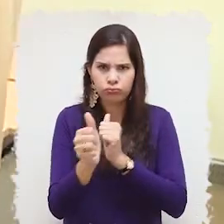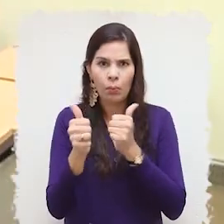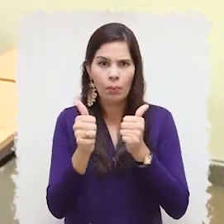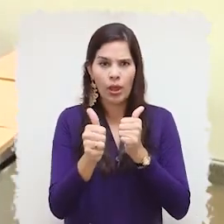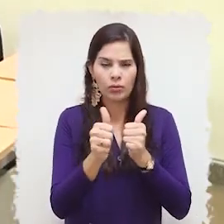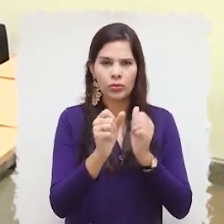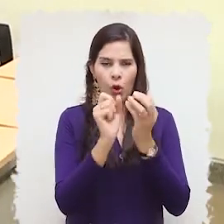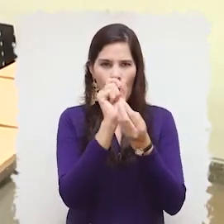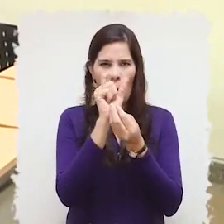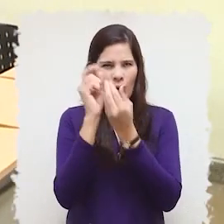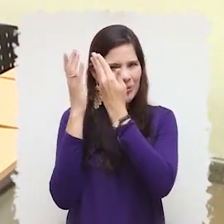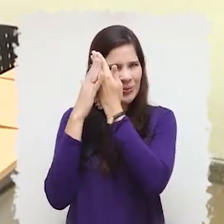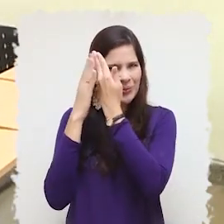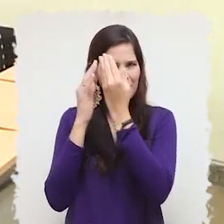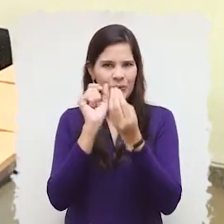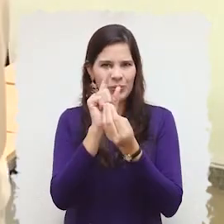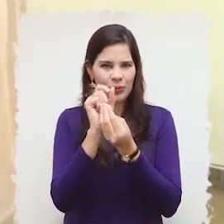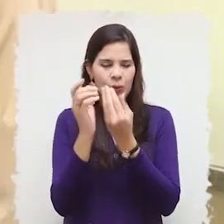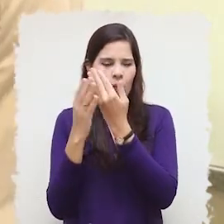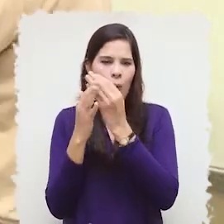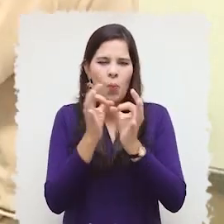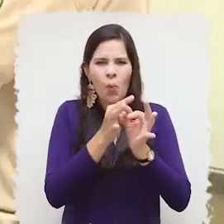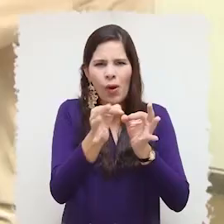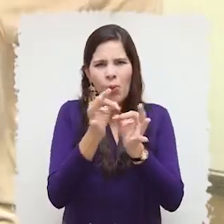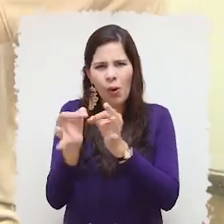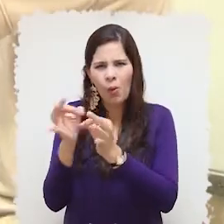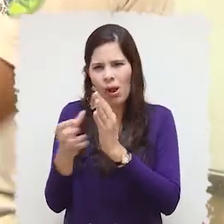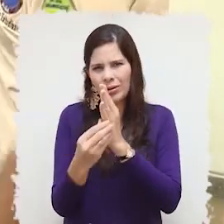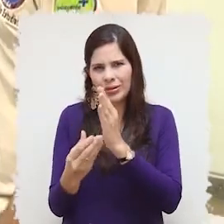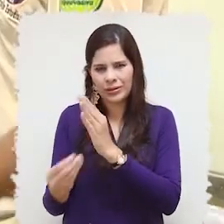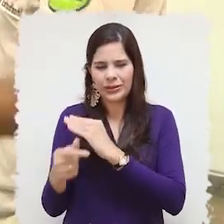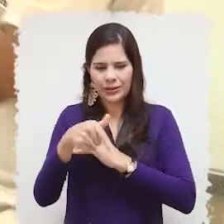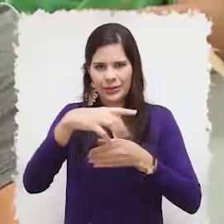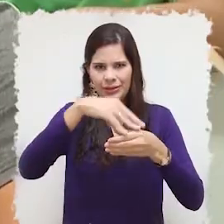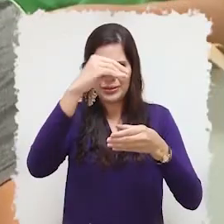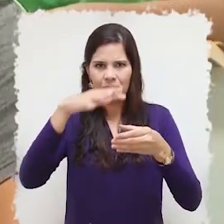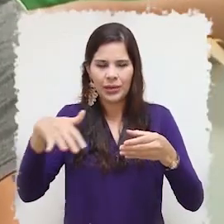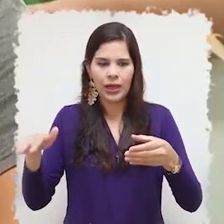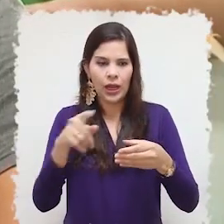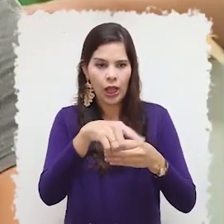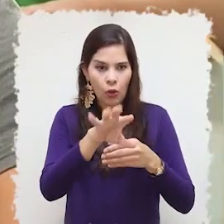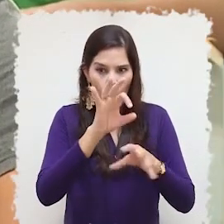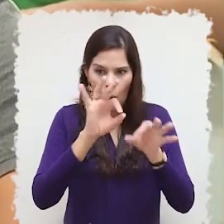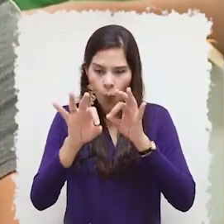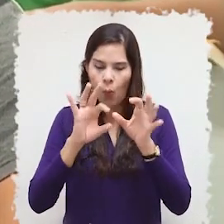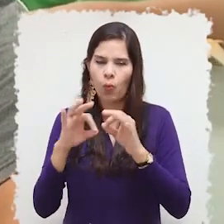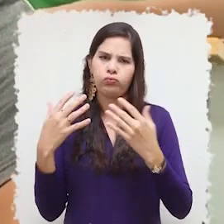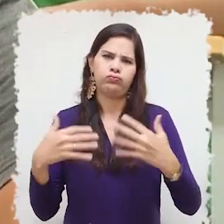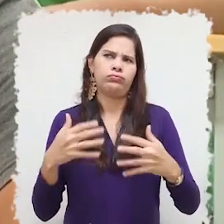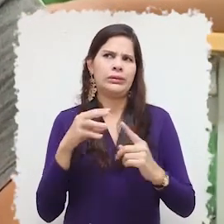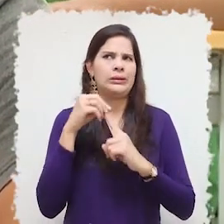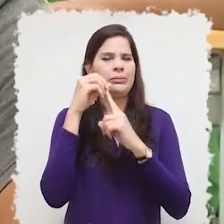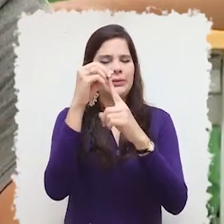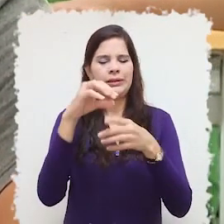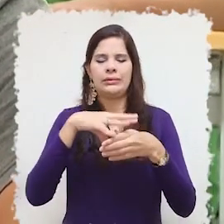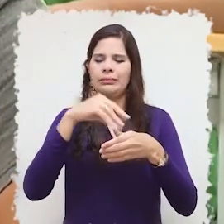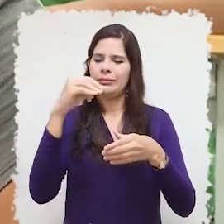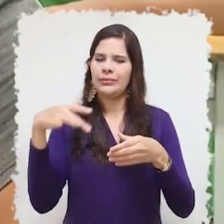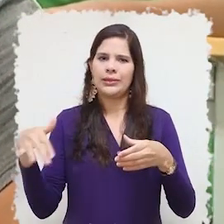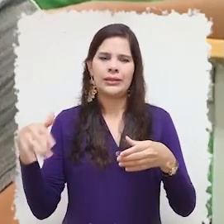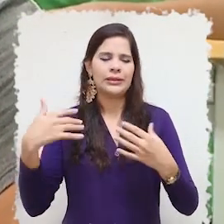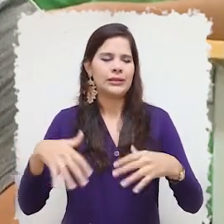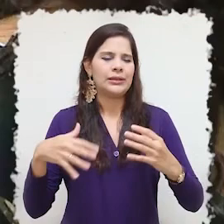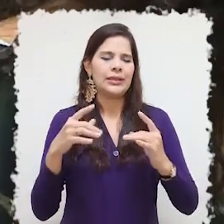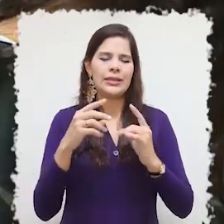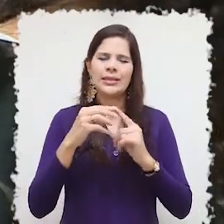las pruebas SABER 11 pertenecientes a municipios no certificados en cada proceso de admisión de la Universidad del